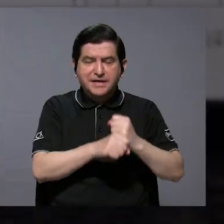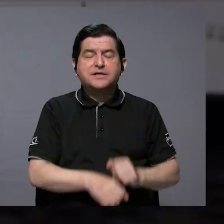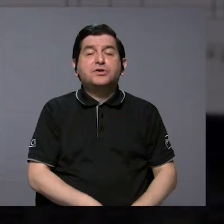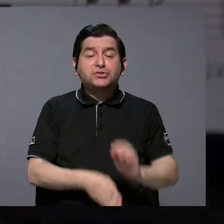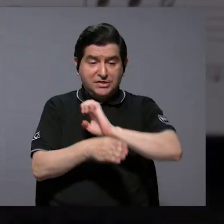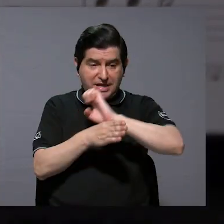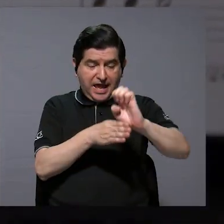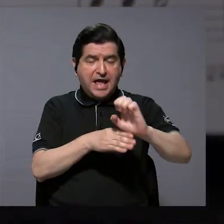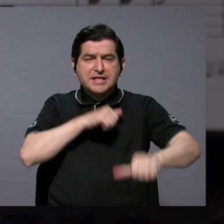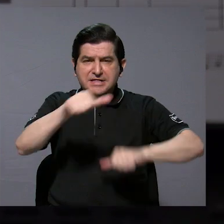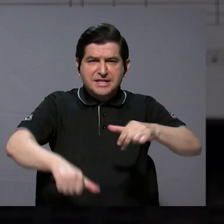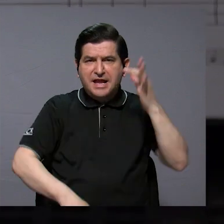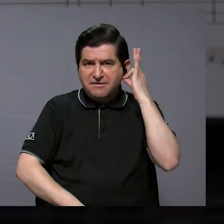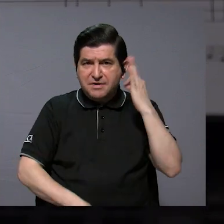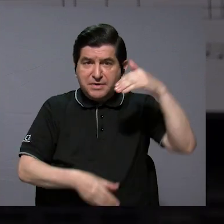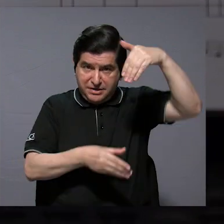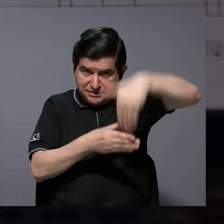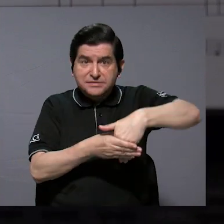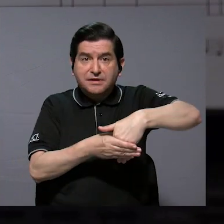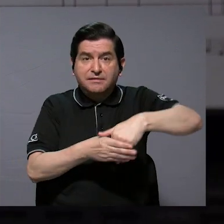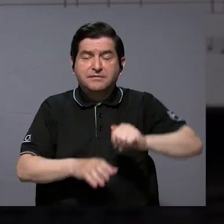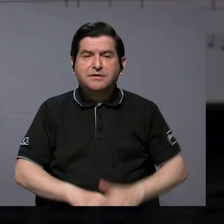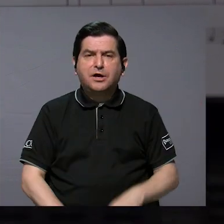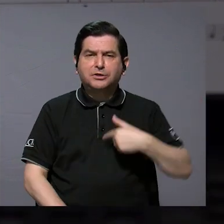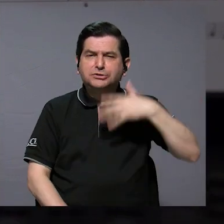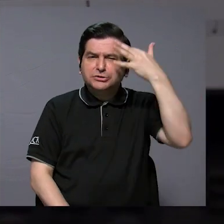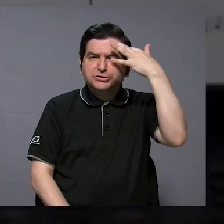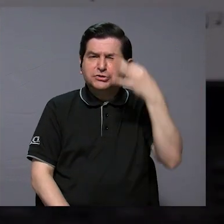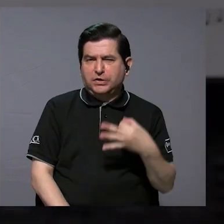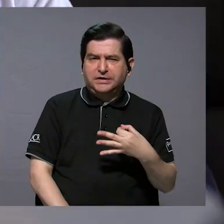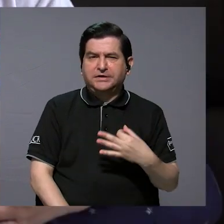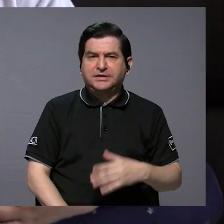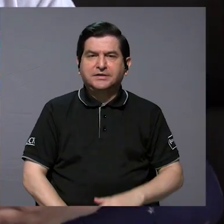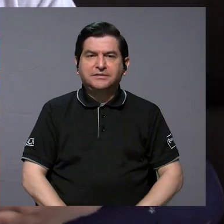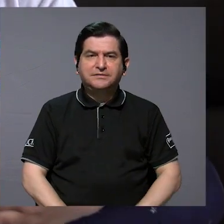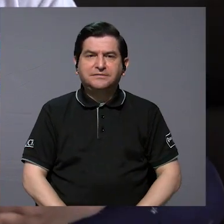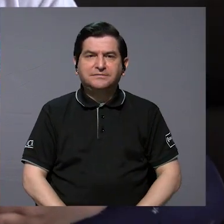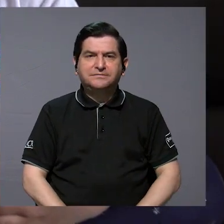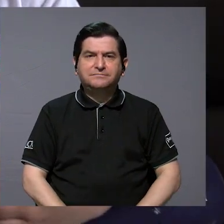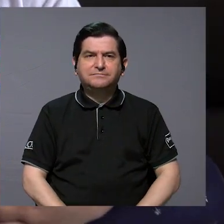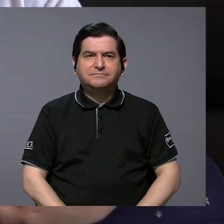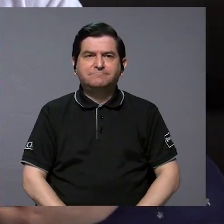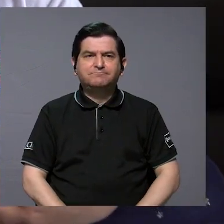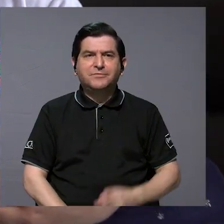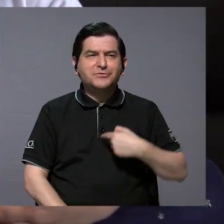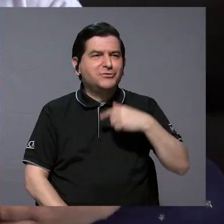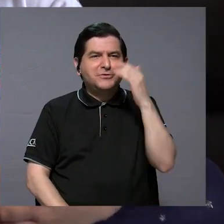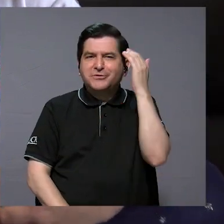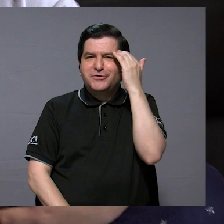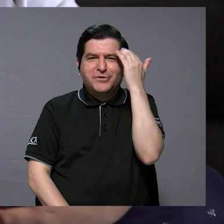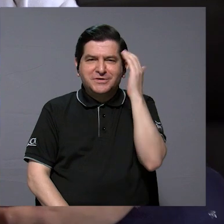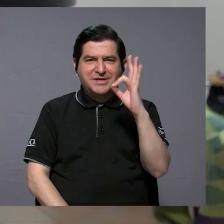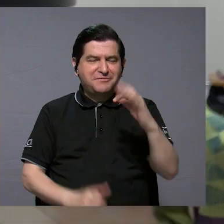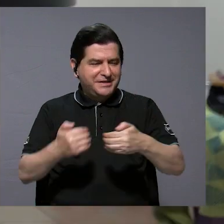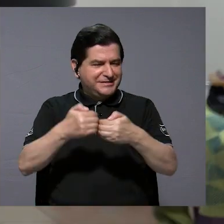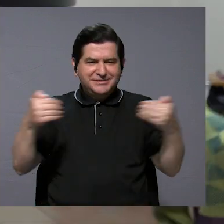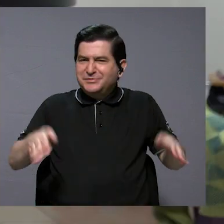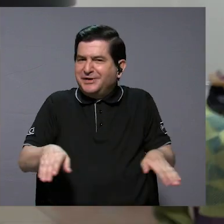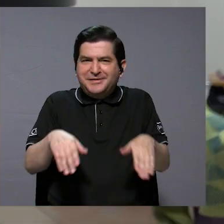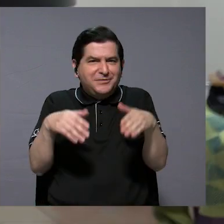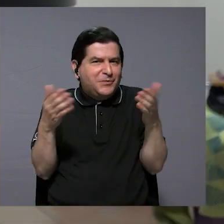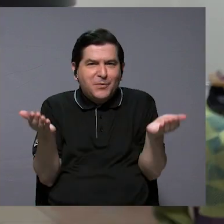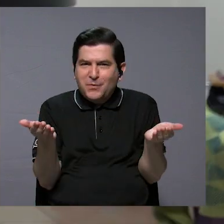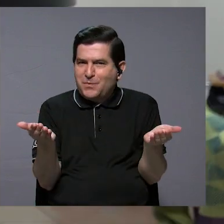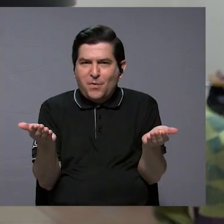está atravesada por una ética feminista. Entonces, yo creo que no sabría bien